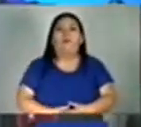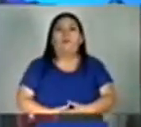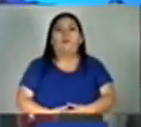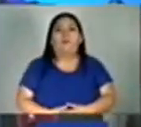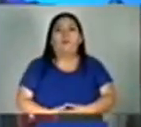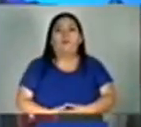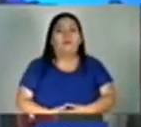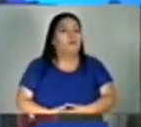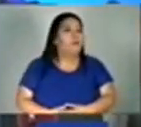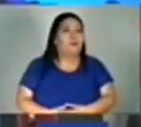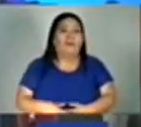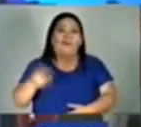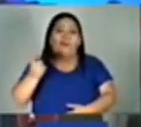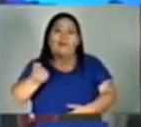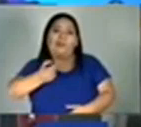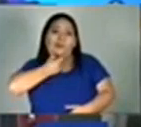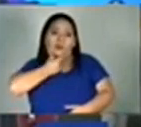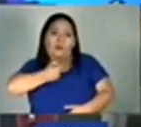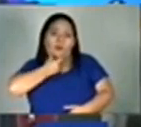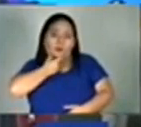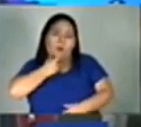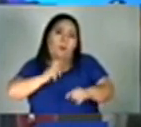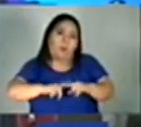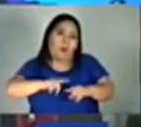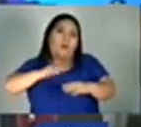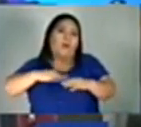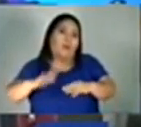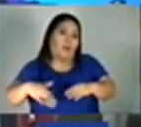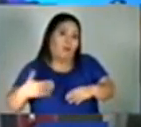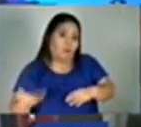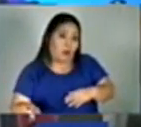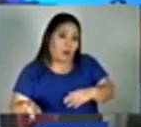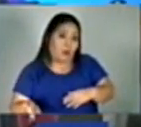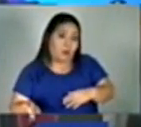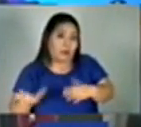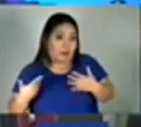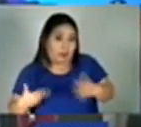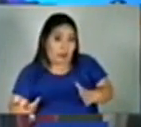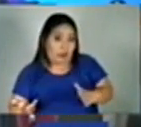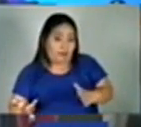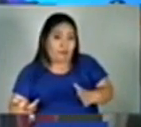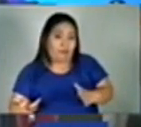No estamos muy informados, pero en el momento en que ya se cuente con algo ya,